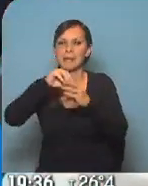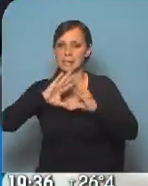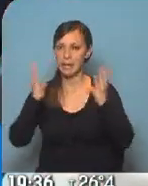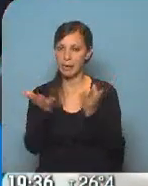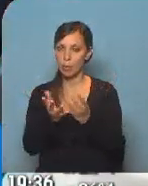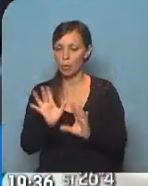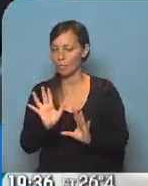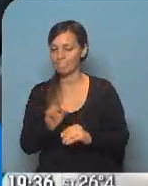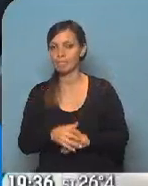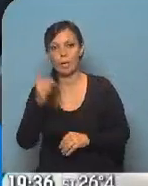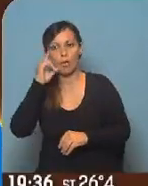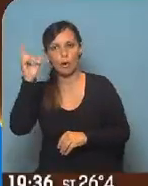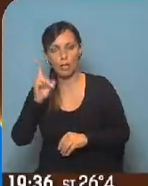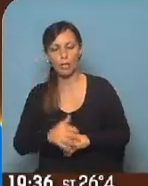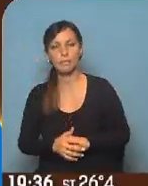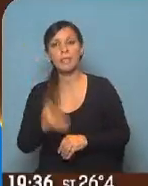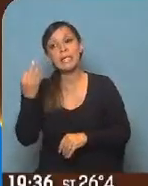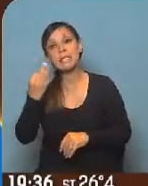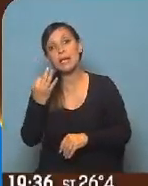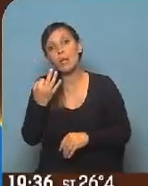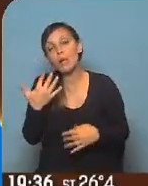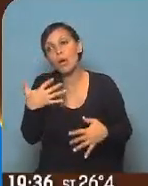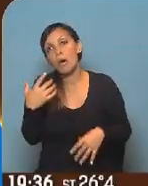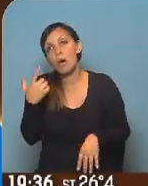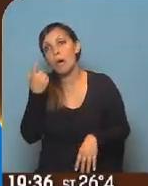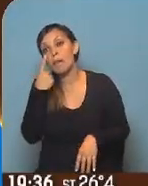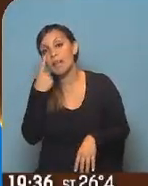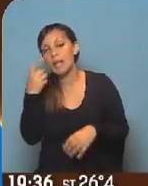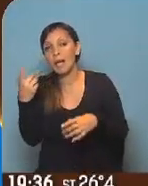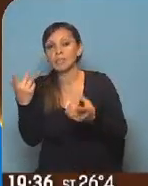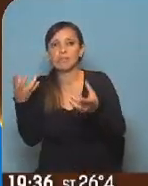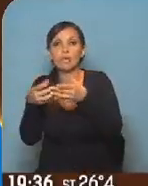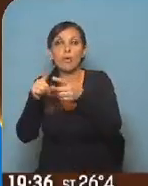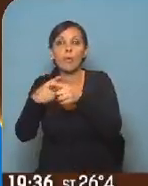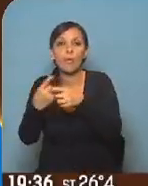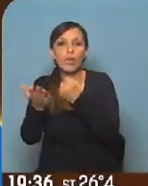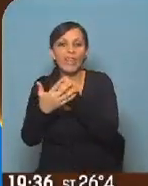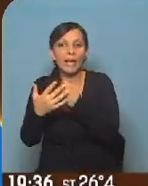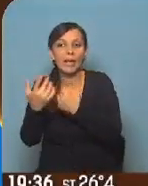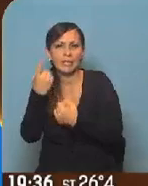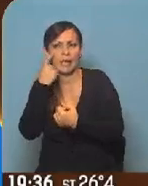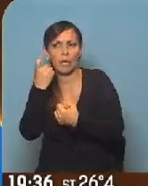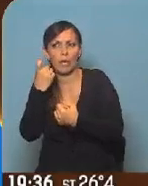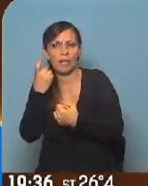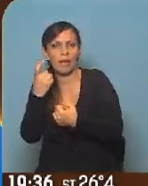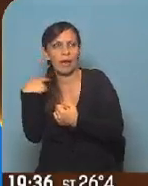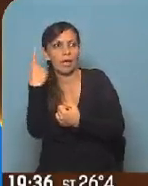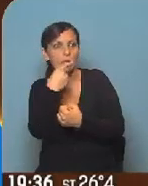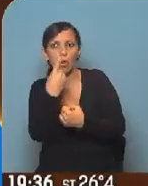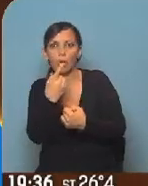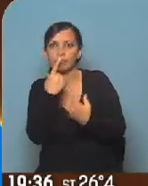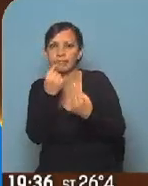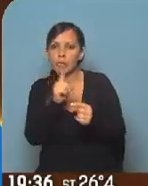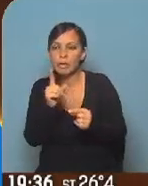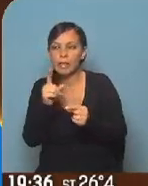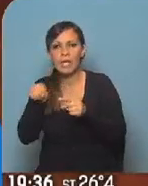es que, en principio, no encuentren demasiado eco en espacios un poco menos activados, y por otro lado, sí,